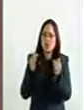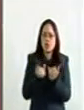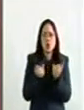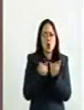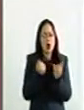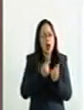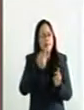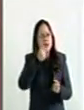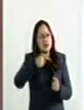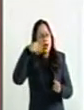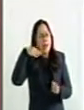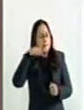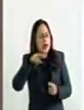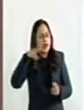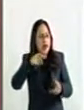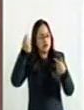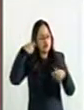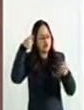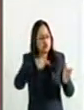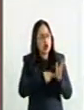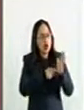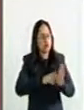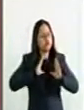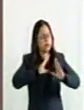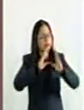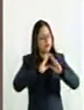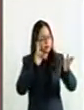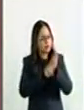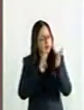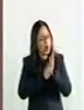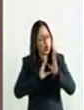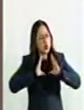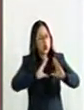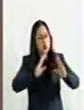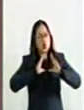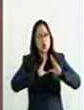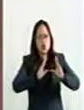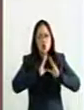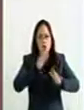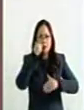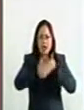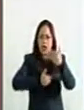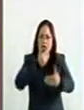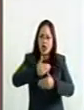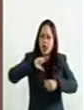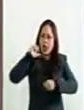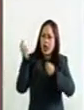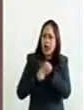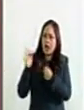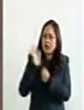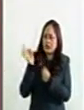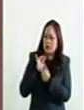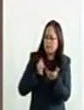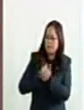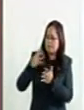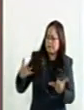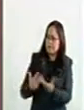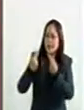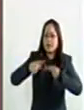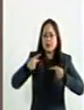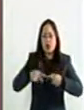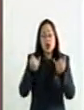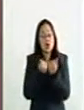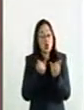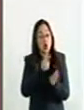Armada de México, que entrena sus elementos con los valores de ayuda y sacrificio por los demás. Y a Gonzalo Rivas,